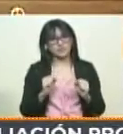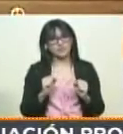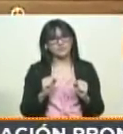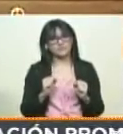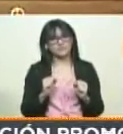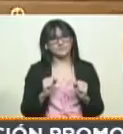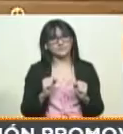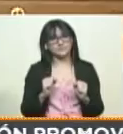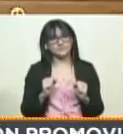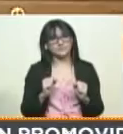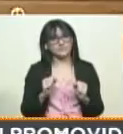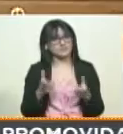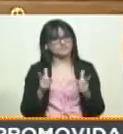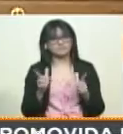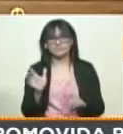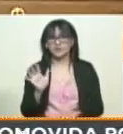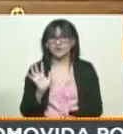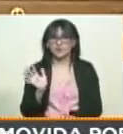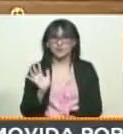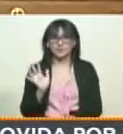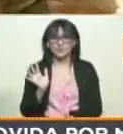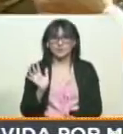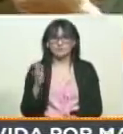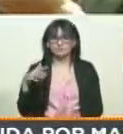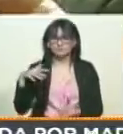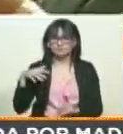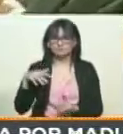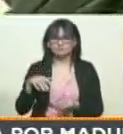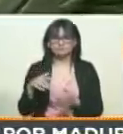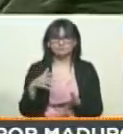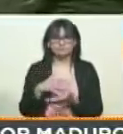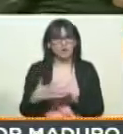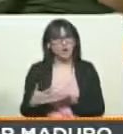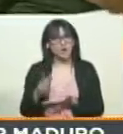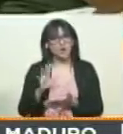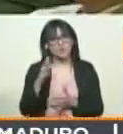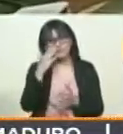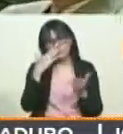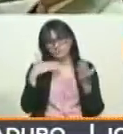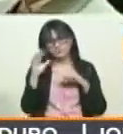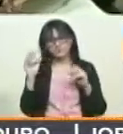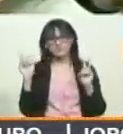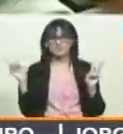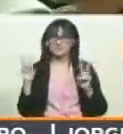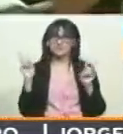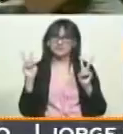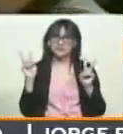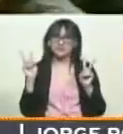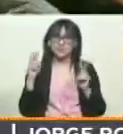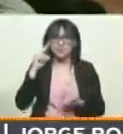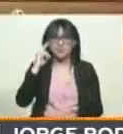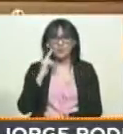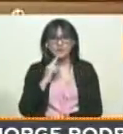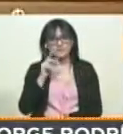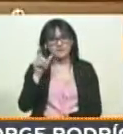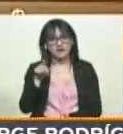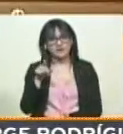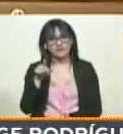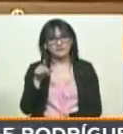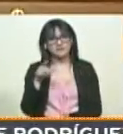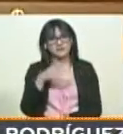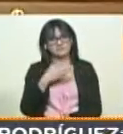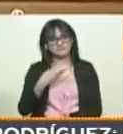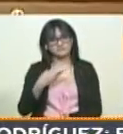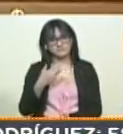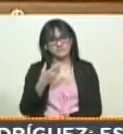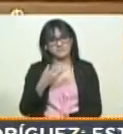que no permitirá la derrota. Venceremos por siempre con Bolívar, con Martí, con el